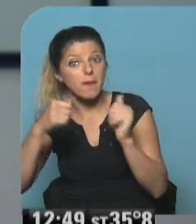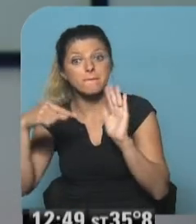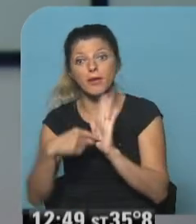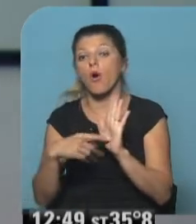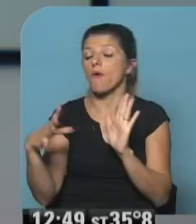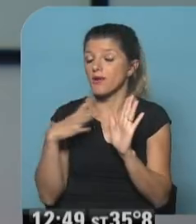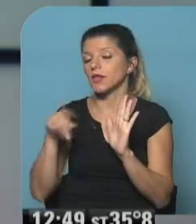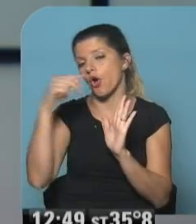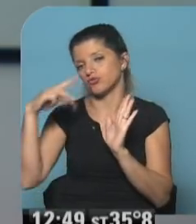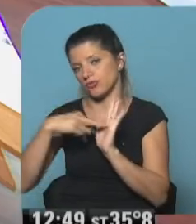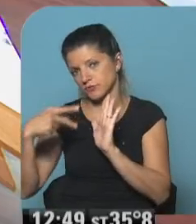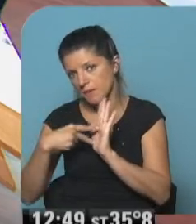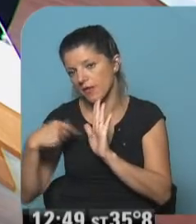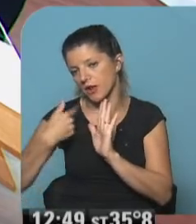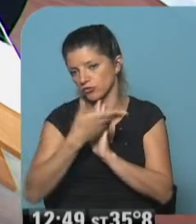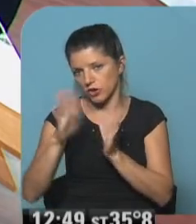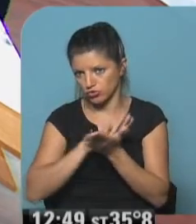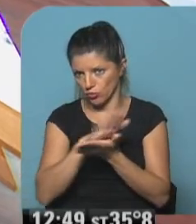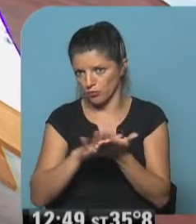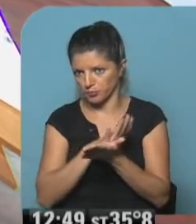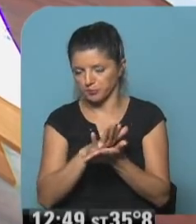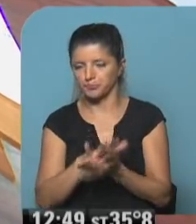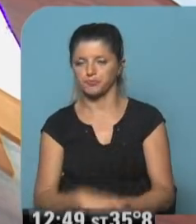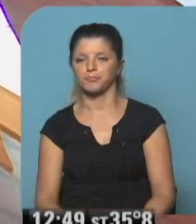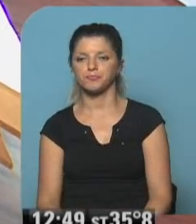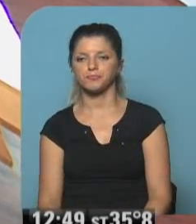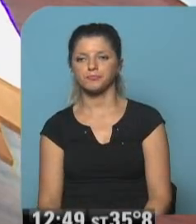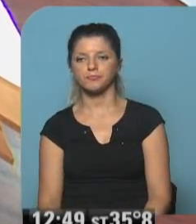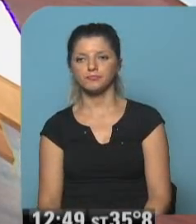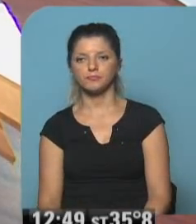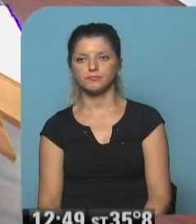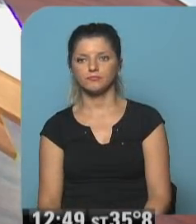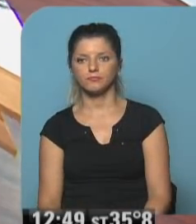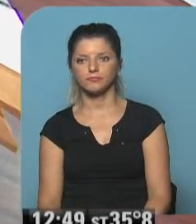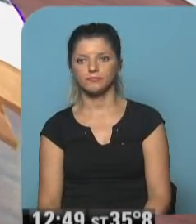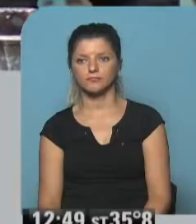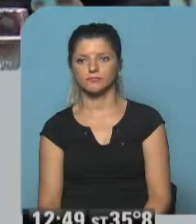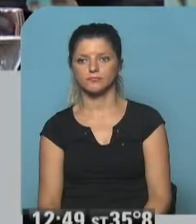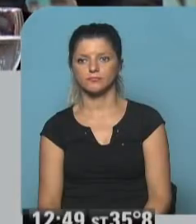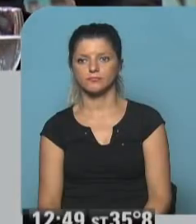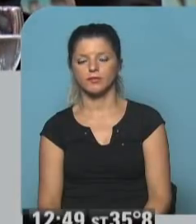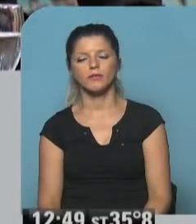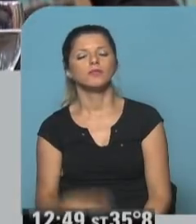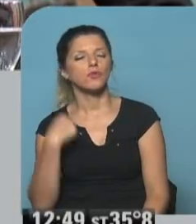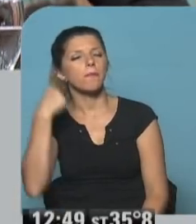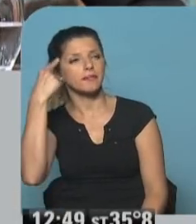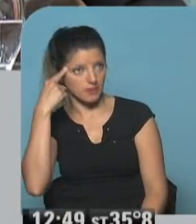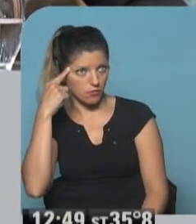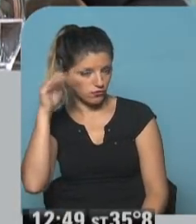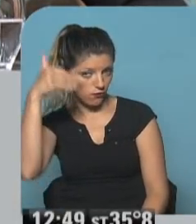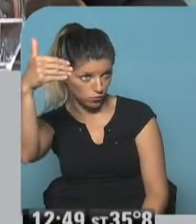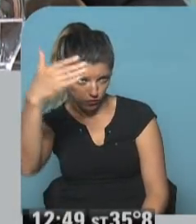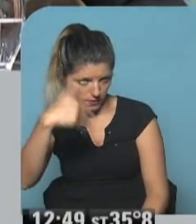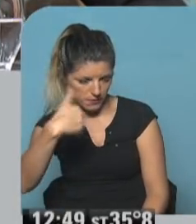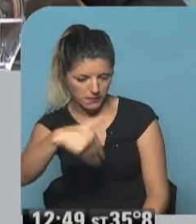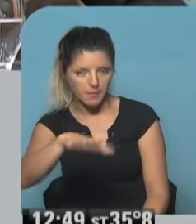a nivel de la calle. Si tratamos de ver un poco en perspectiva lo que puede ser el futuro inmediato de Kuczynski,